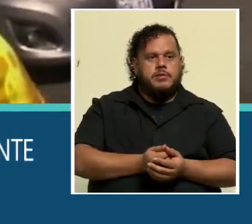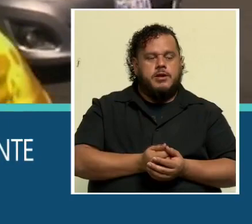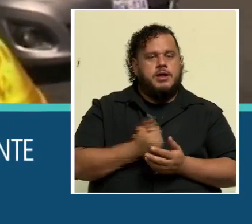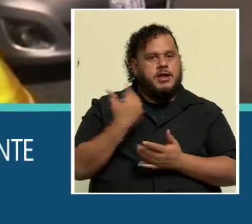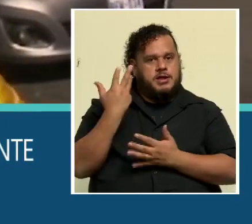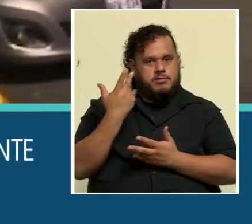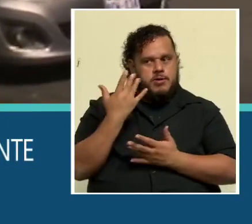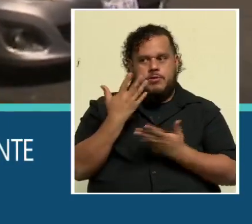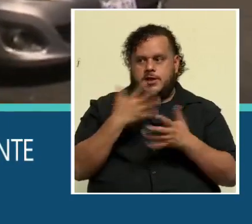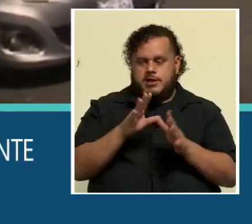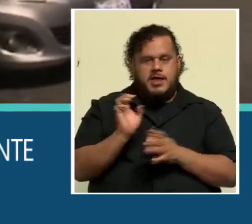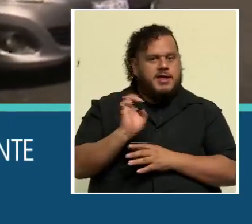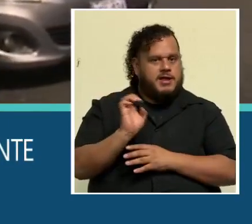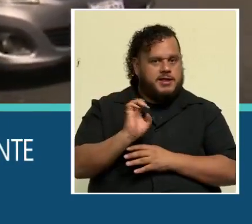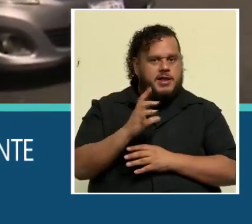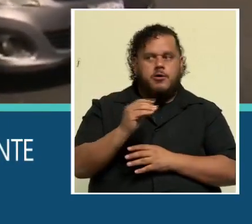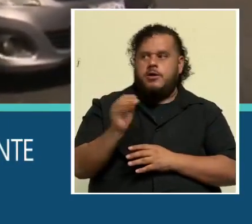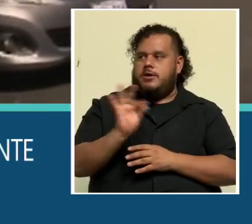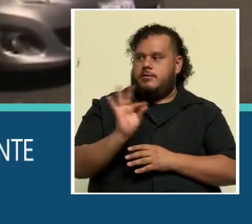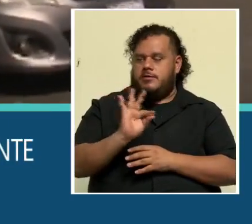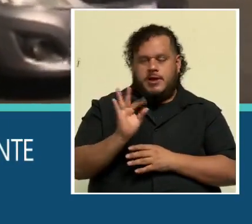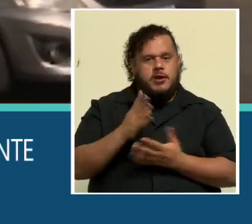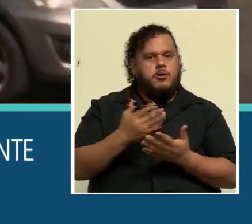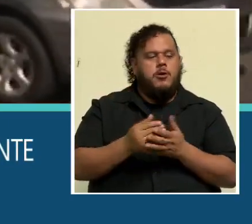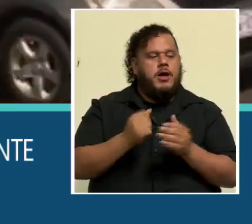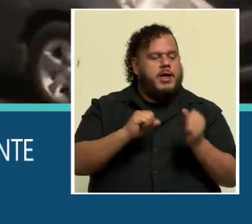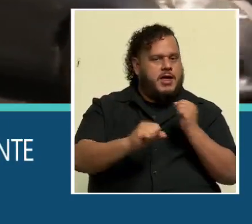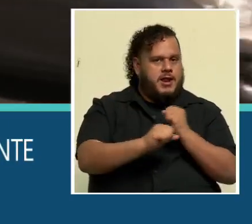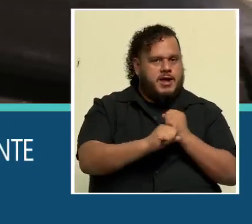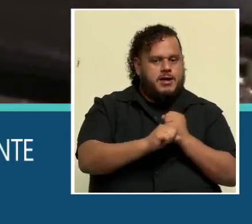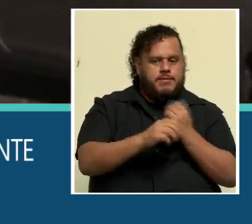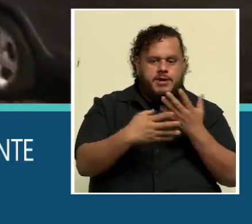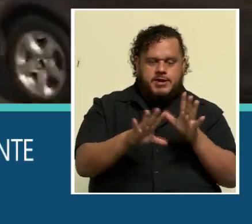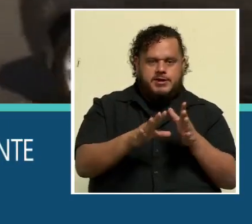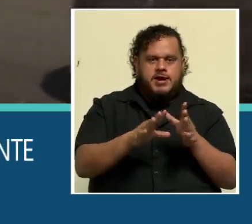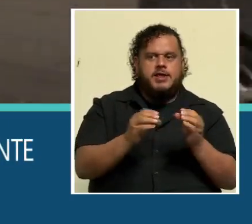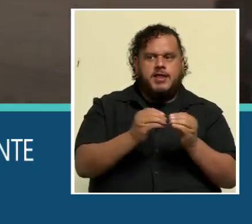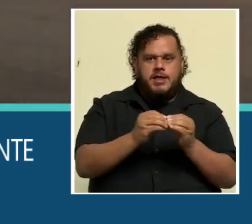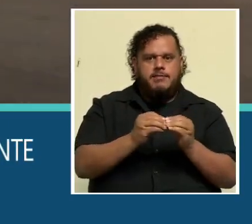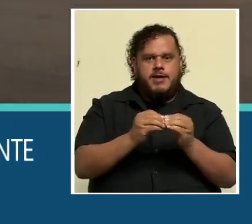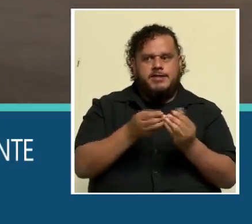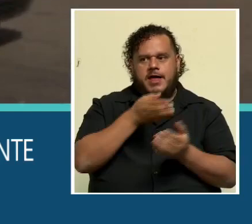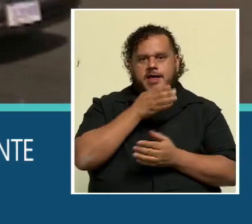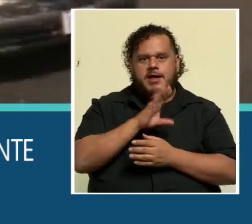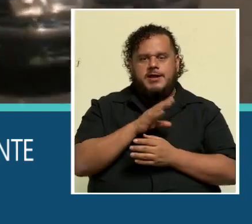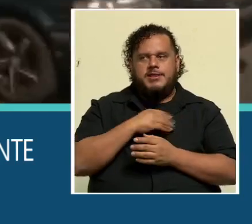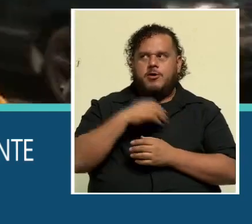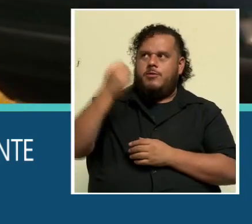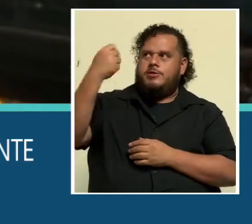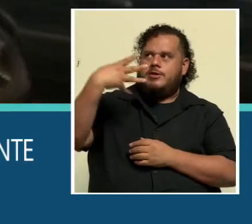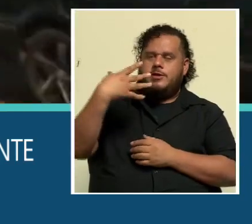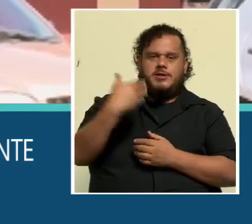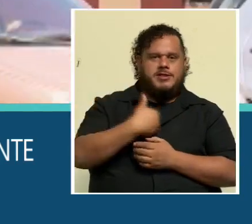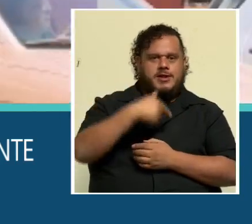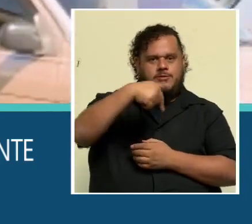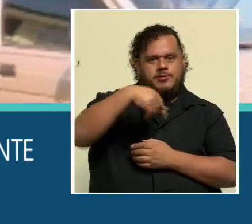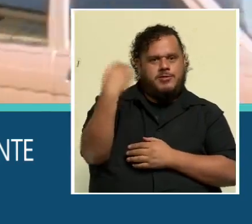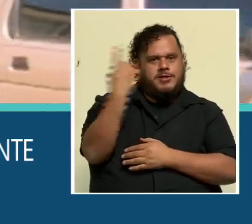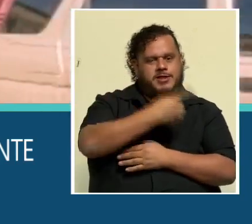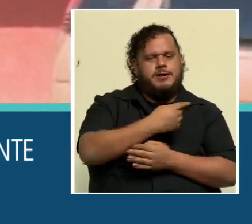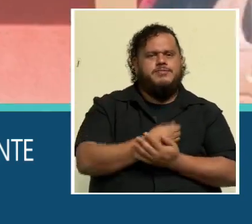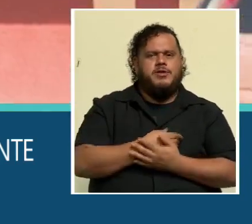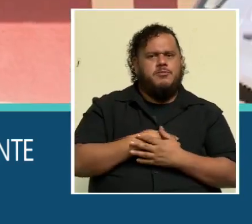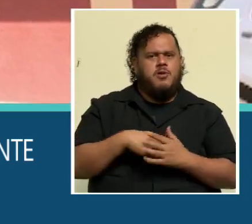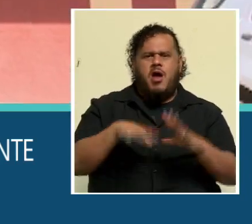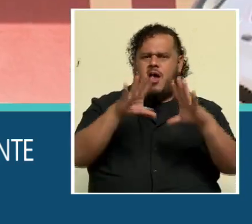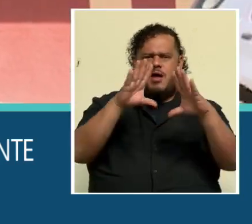Espero que ya ahora en enero y febrero ya la campaña se ponga más caliente, como dicen, como el solcito que estamos recibiendo hoy día. Muy apagada,